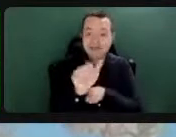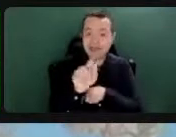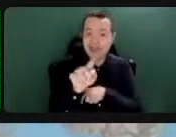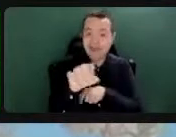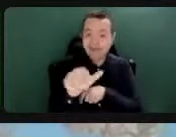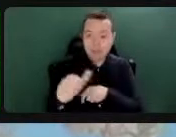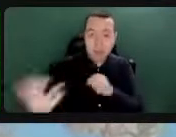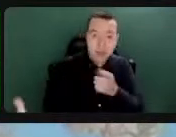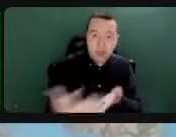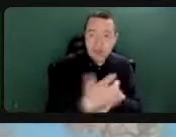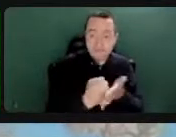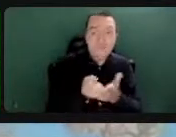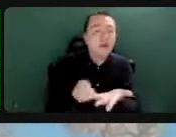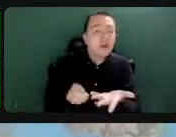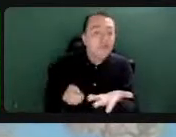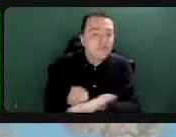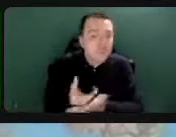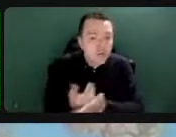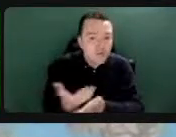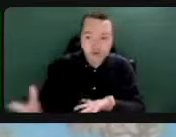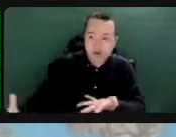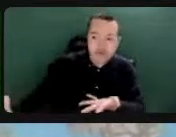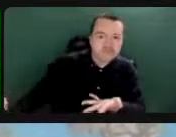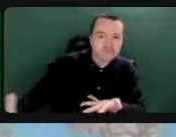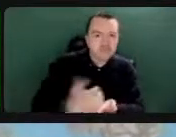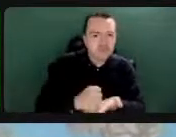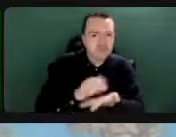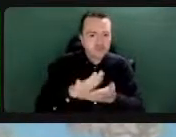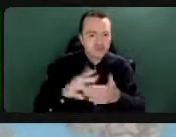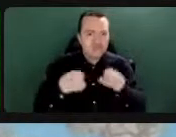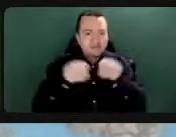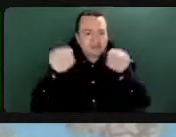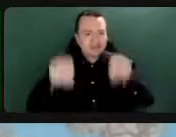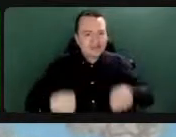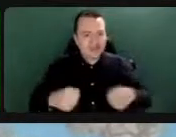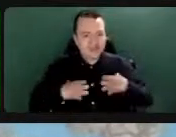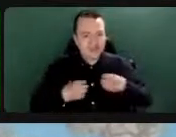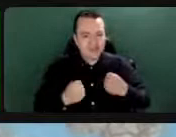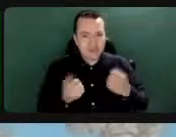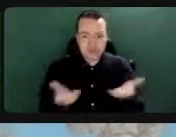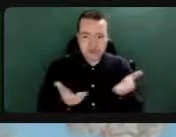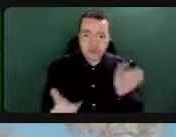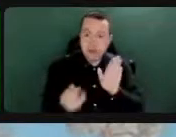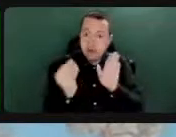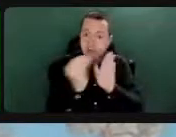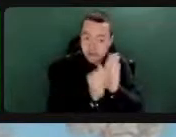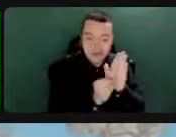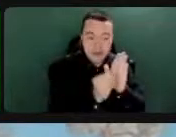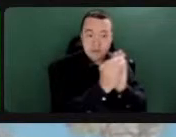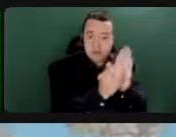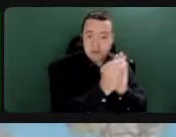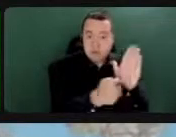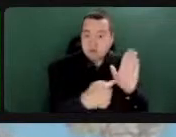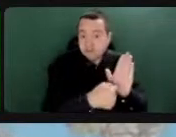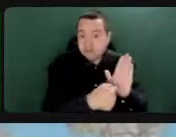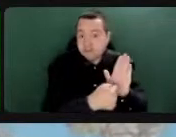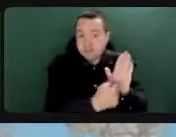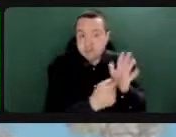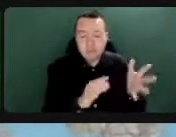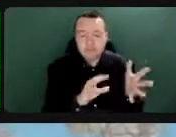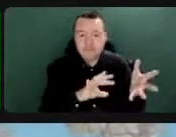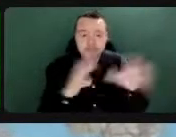servicios de salud, a nivel del ámbito social que interviene en la respuesta a las emergencias, que como saben